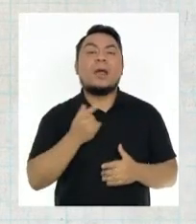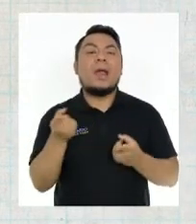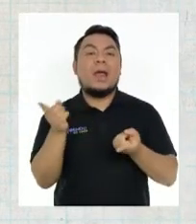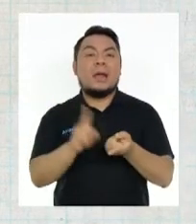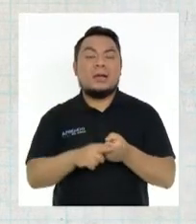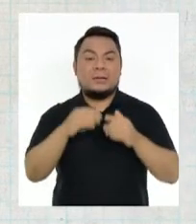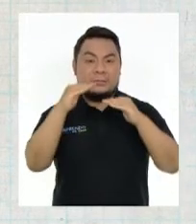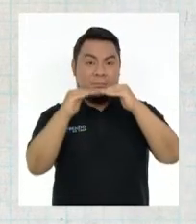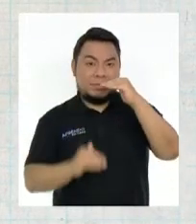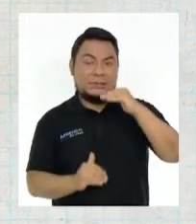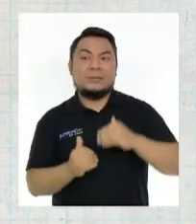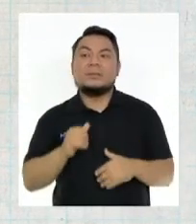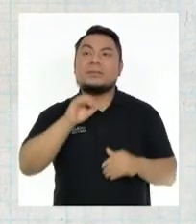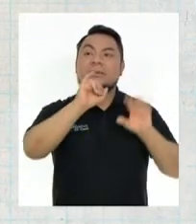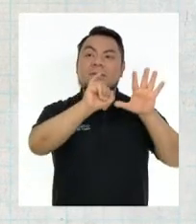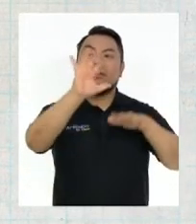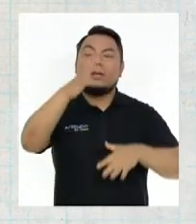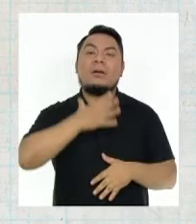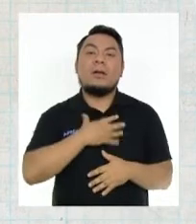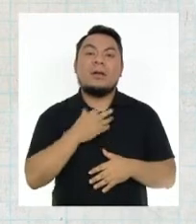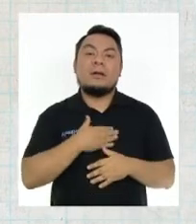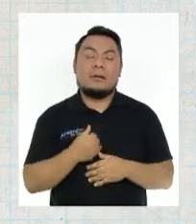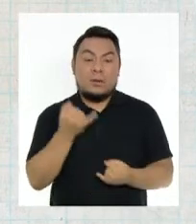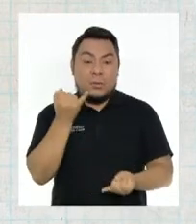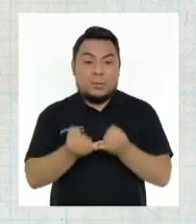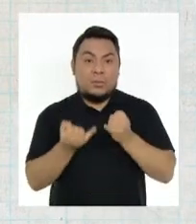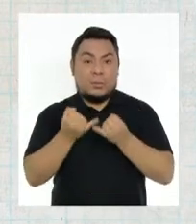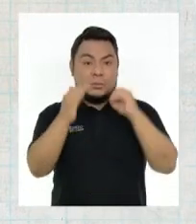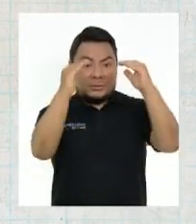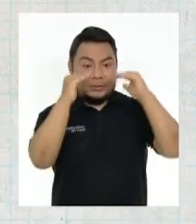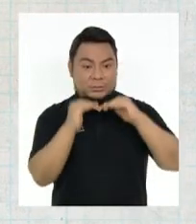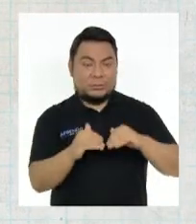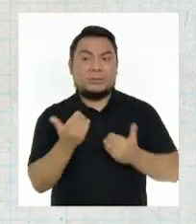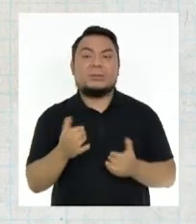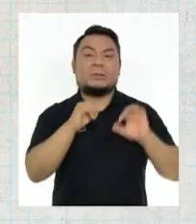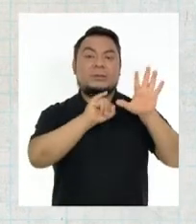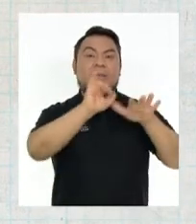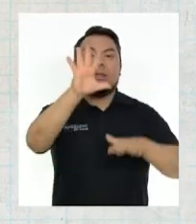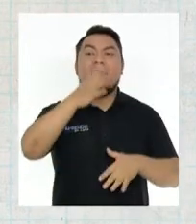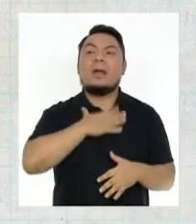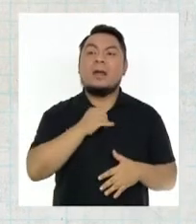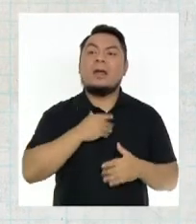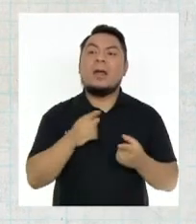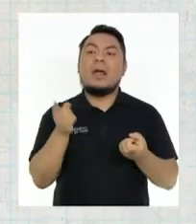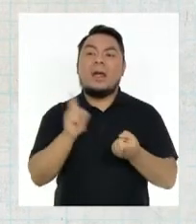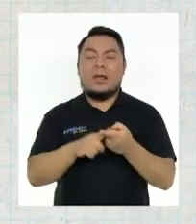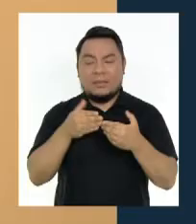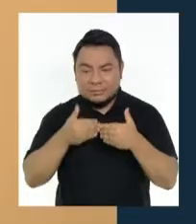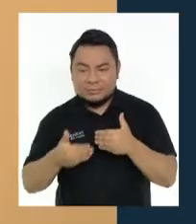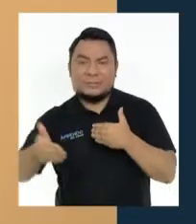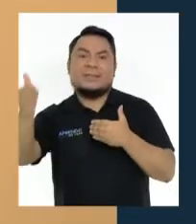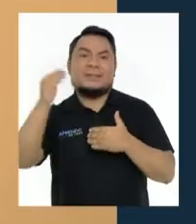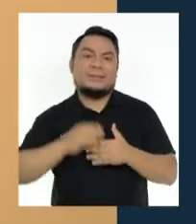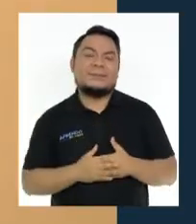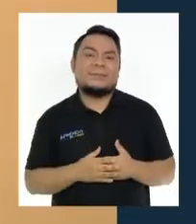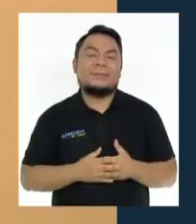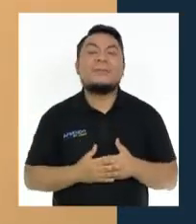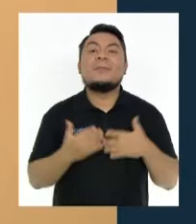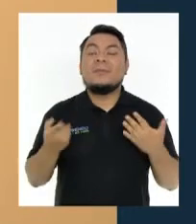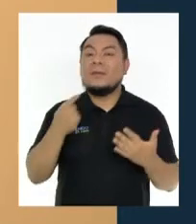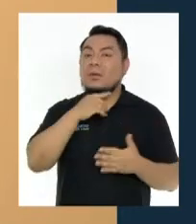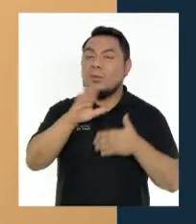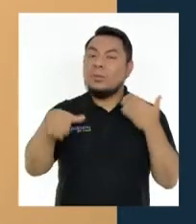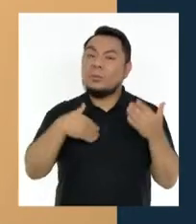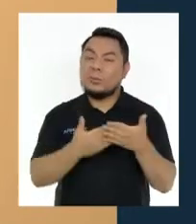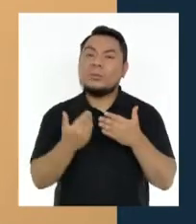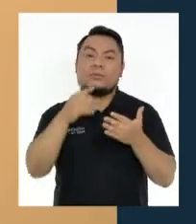hasta los menores de 65. Y en el último intervalo, desde los 65 años en adelante. Para completar la tabla